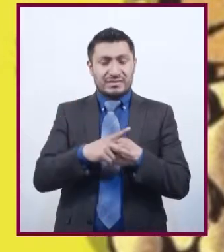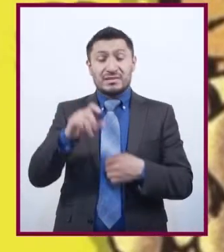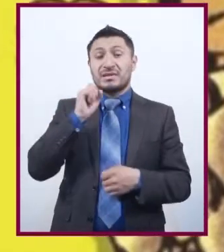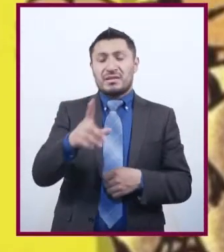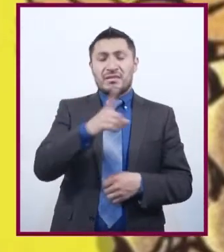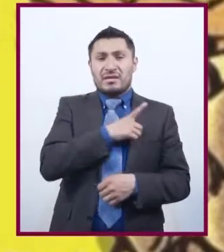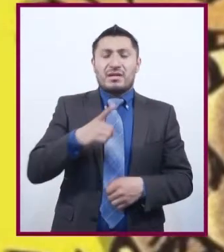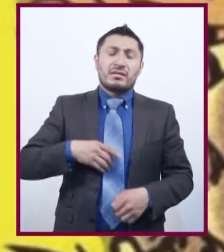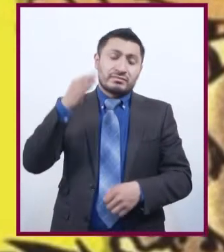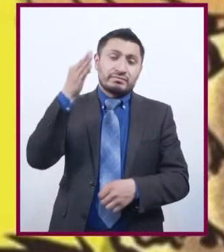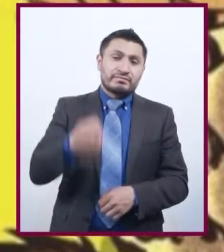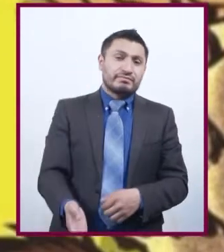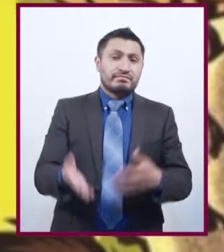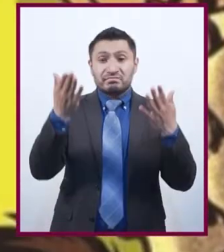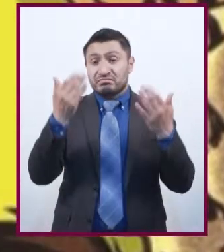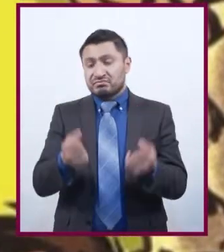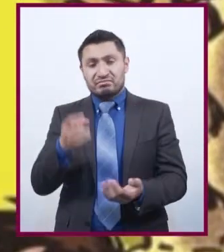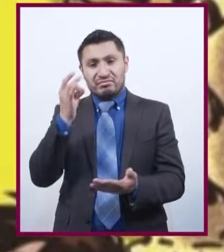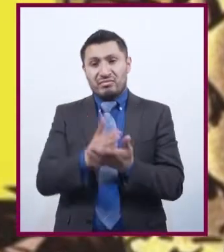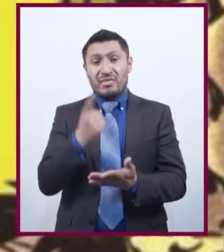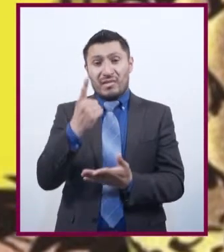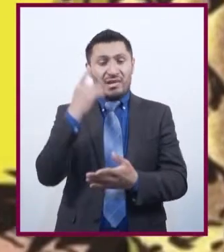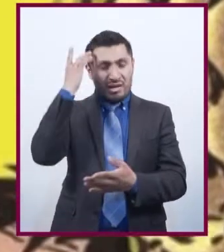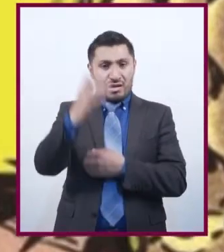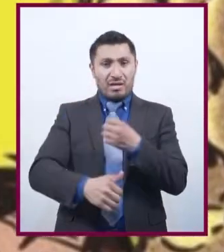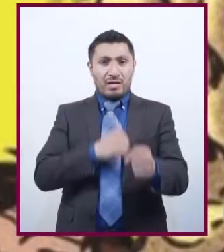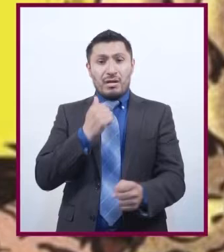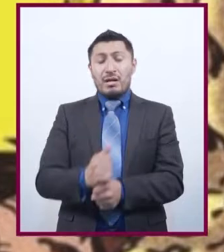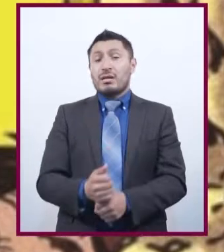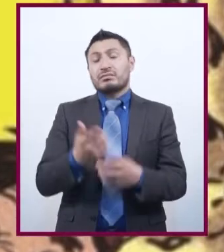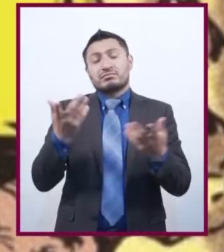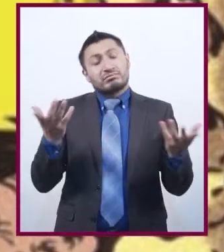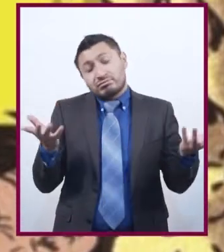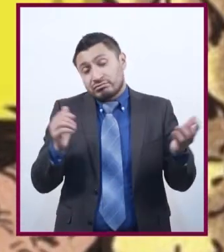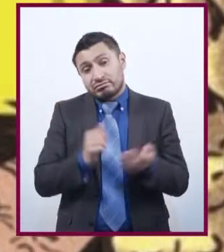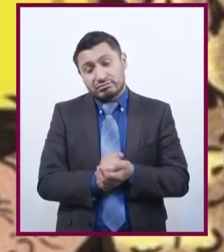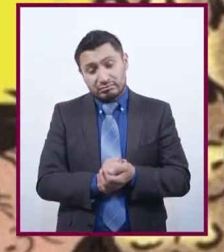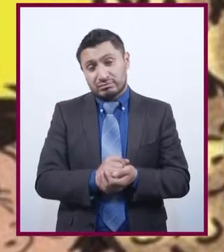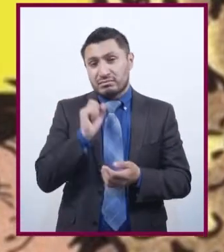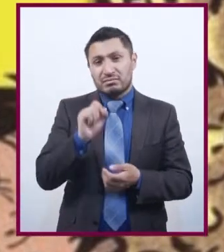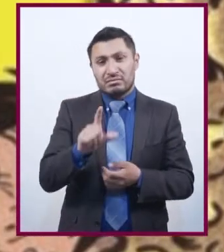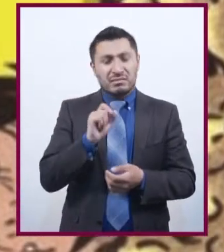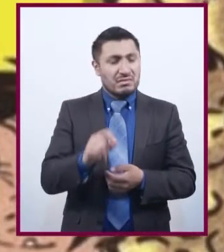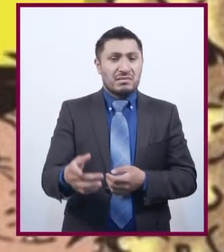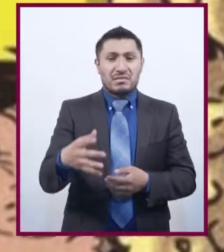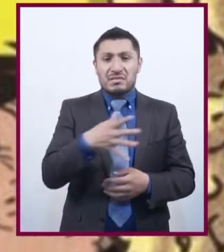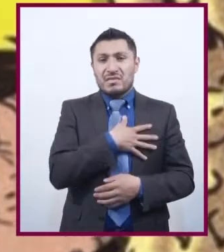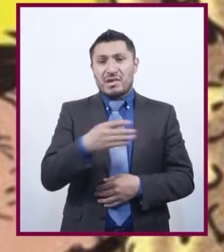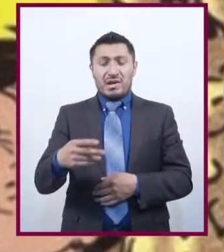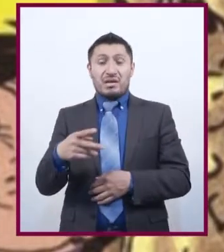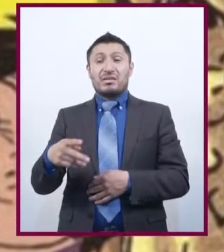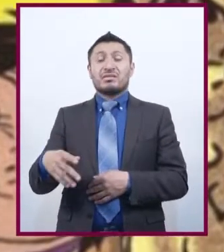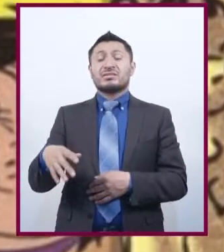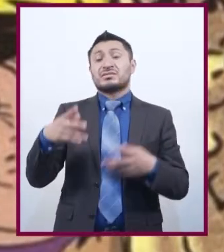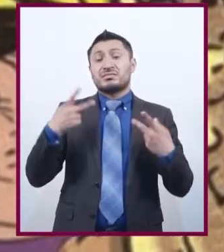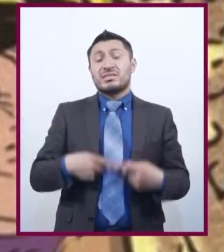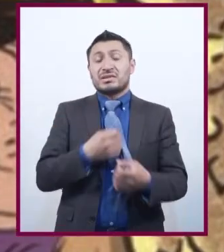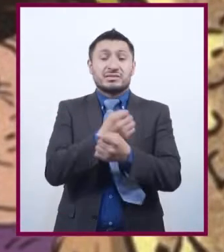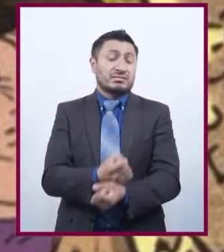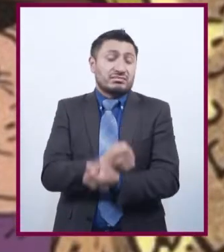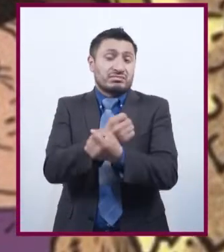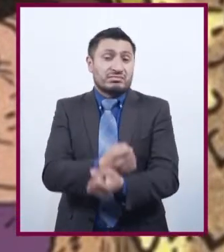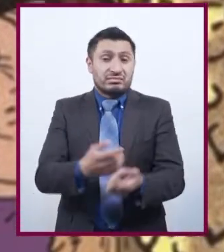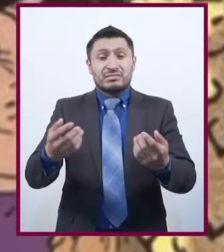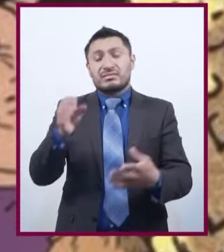también ella debía resignarse a no tener más que un cumpleaños cada año lo mismo que los hijos de Los Plebeyos